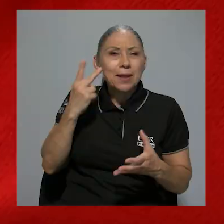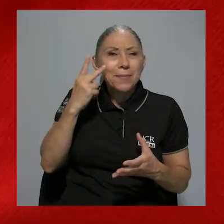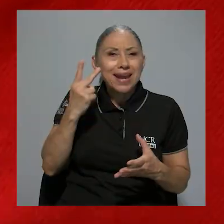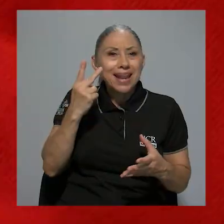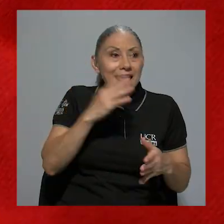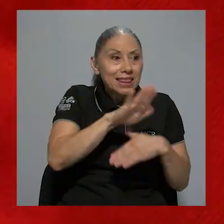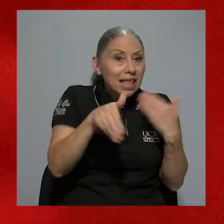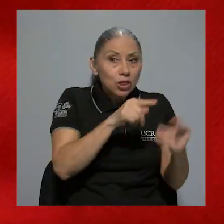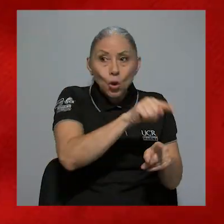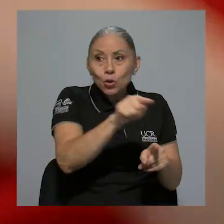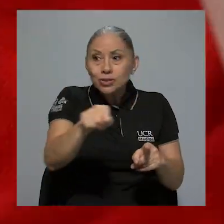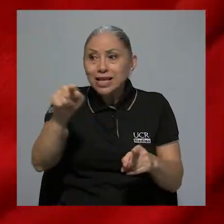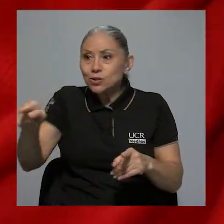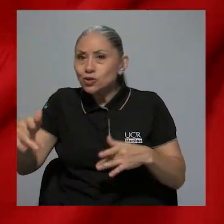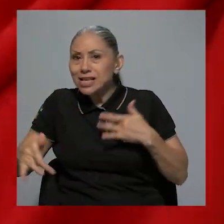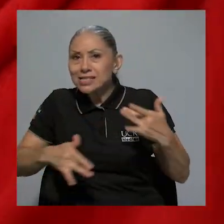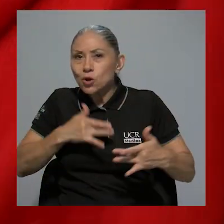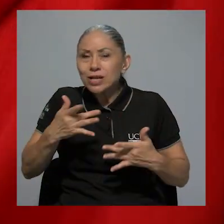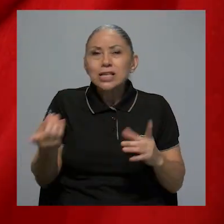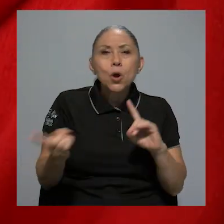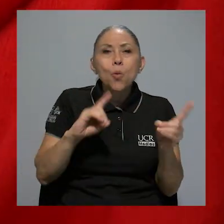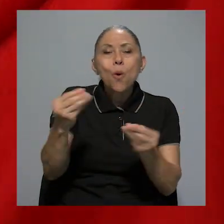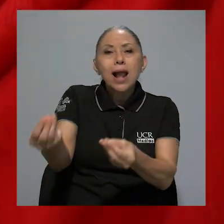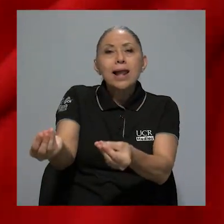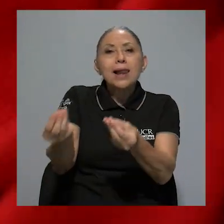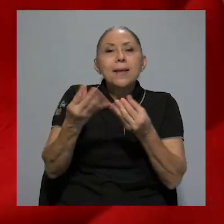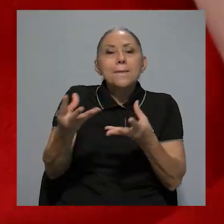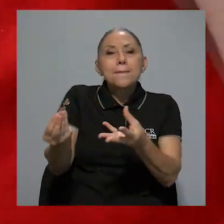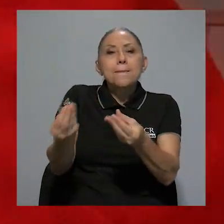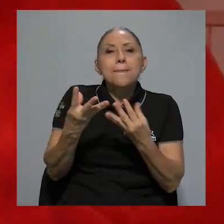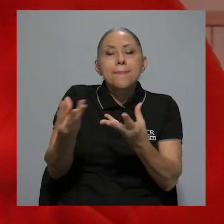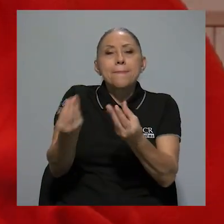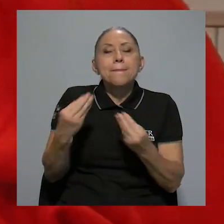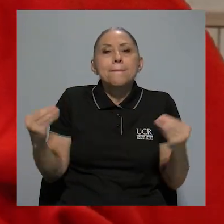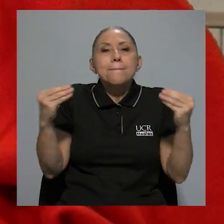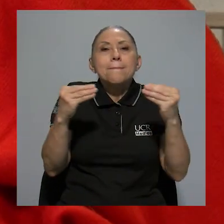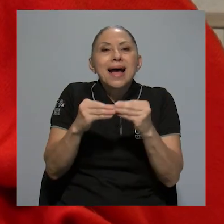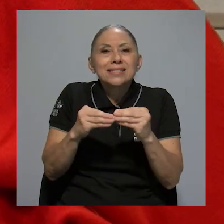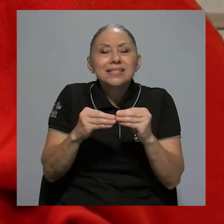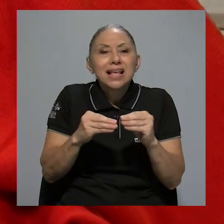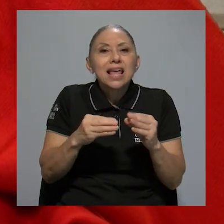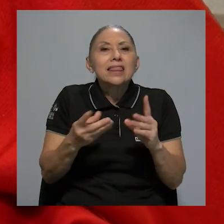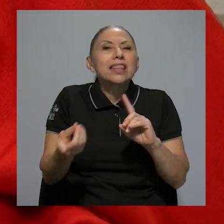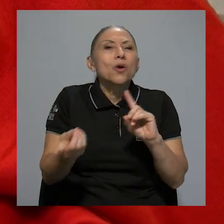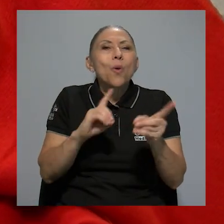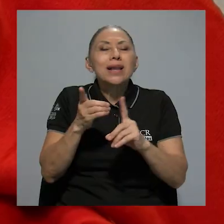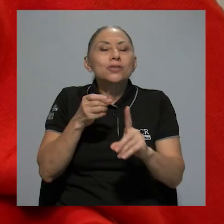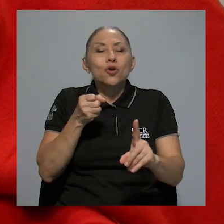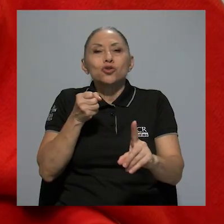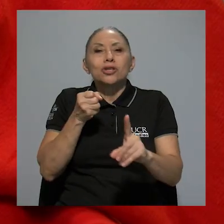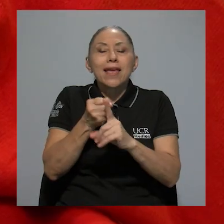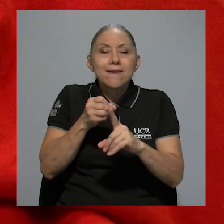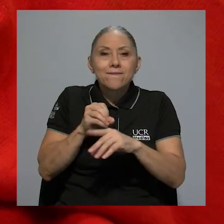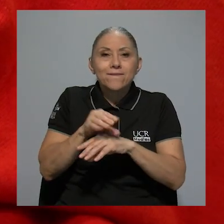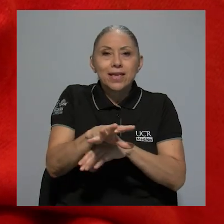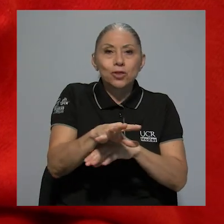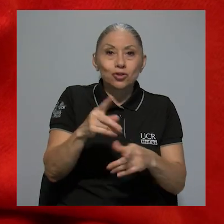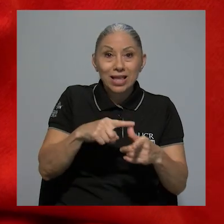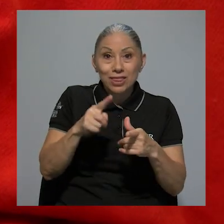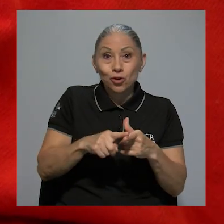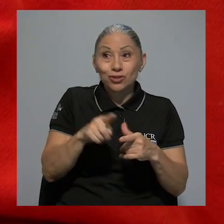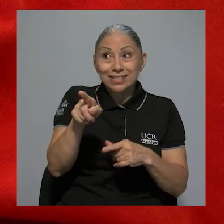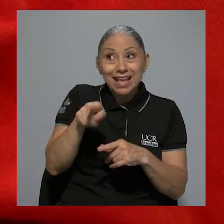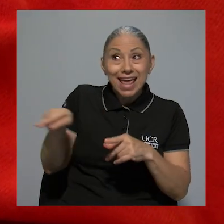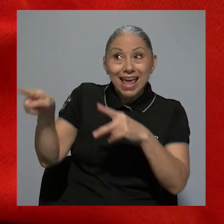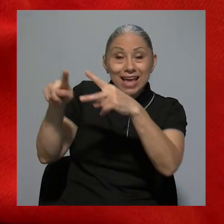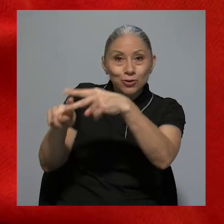cuál de todos esos sensores es el que nos da como más información sobre los efectos, ¿verdad? Entonces,